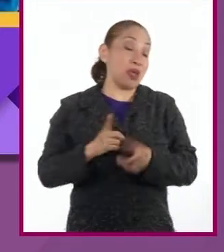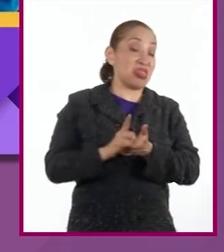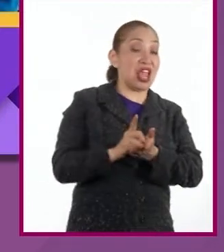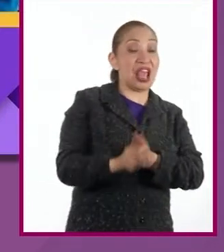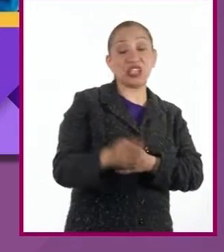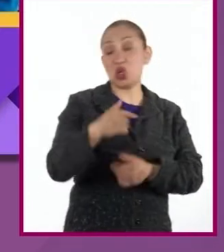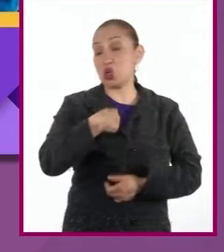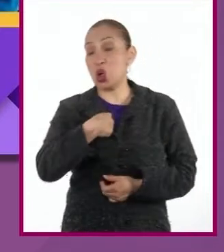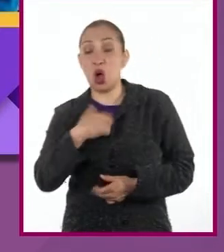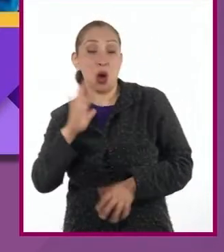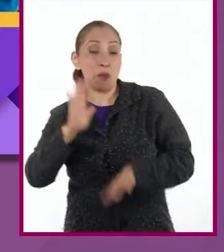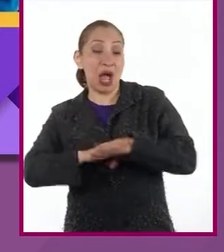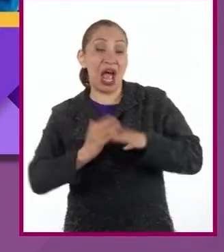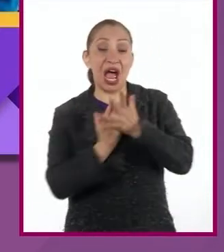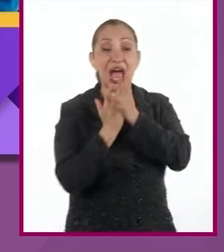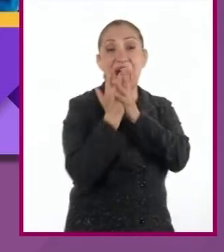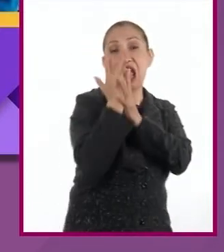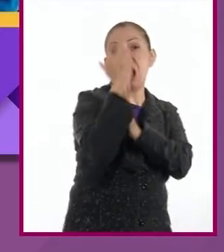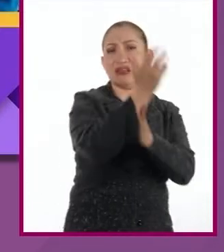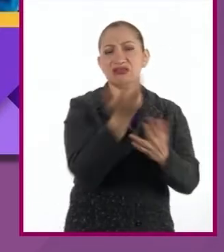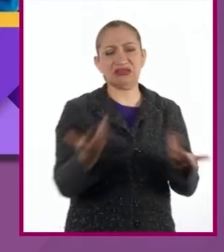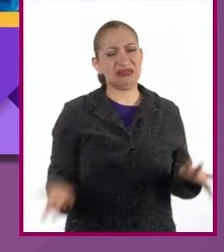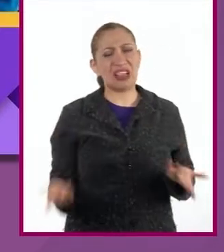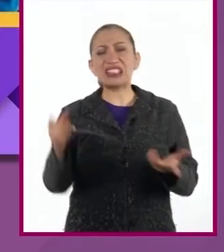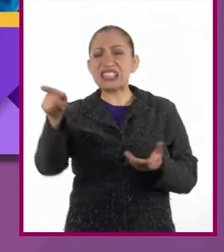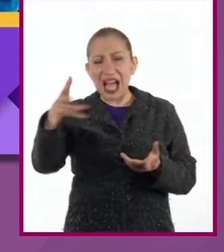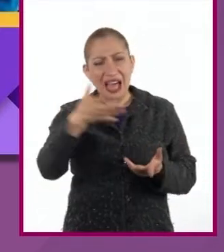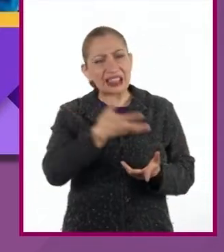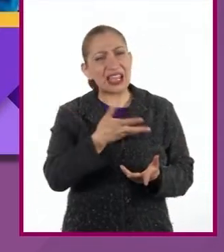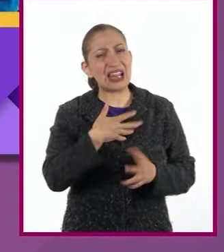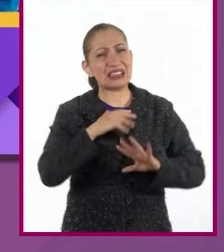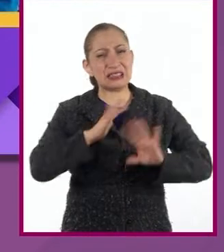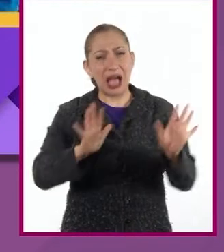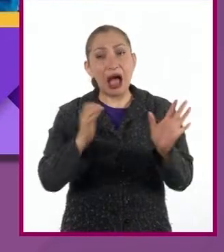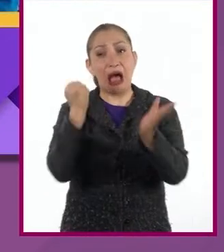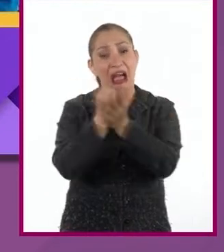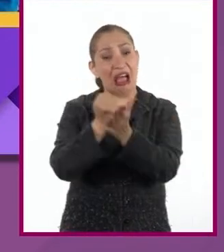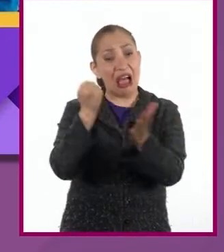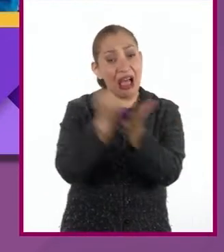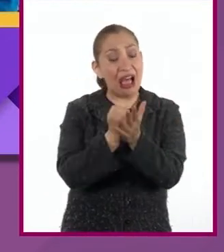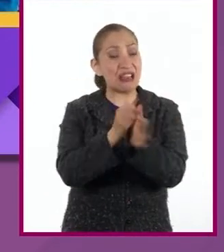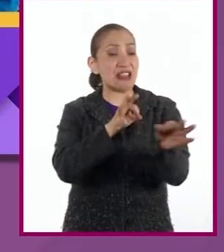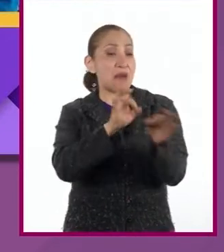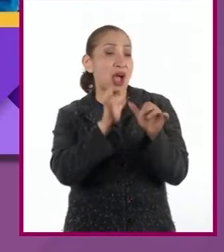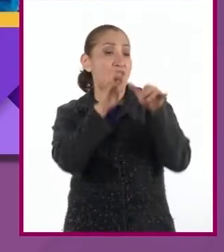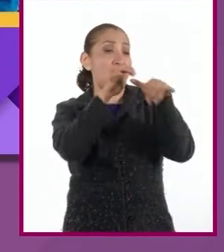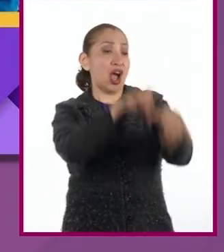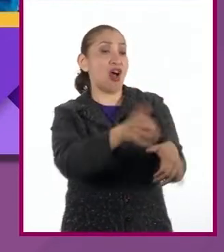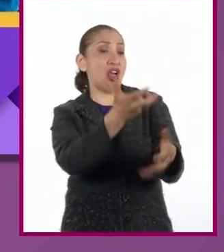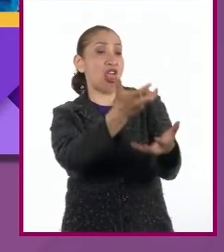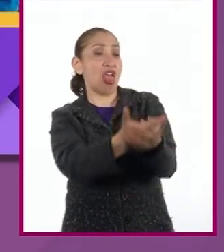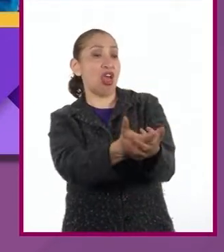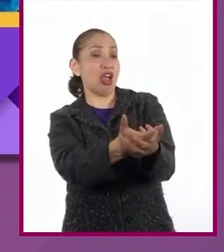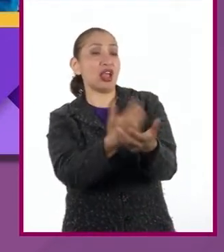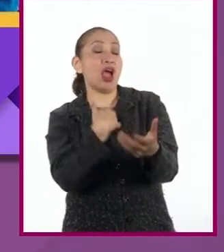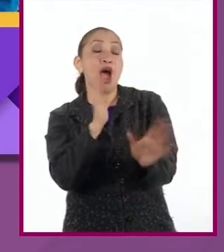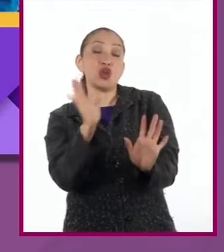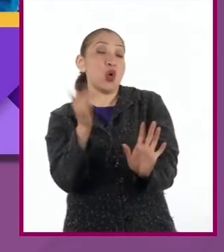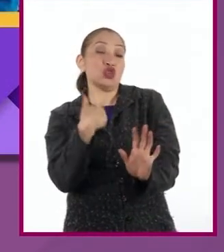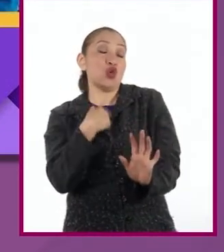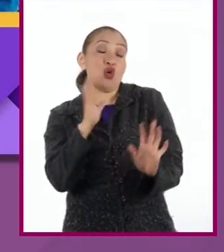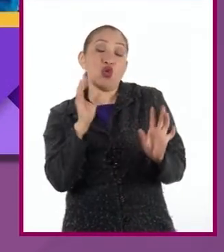género, pidiendo más derechos de los cuales ya tienen, exigiendo empleos cómodos y no de carga.